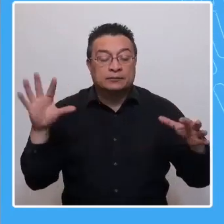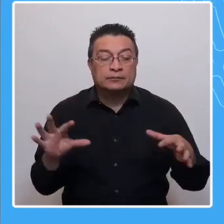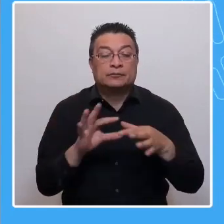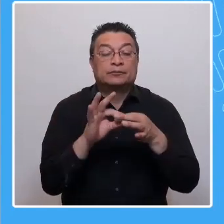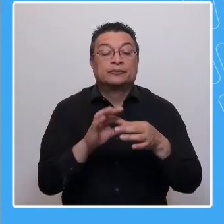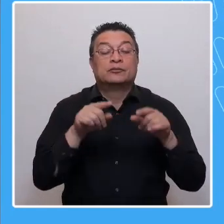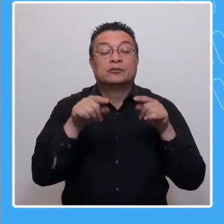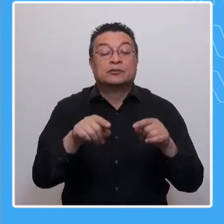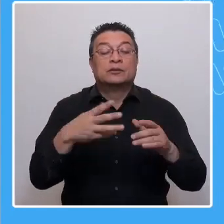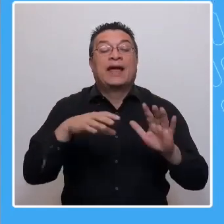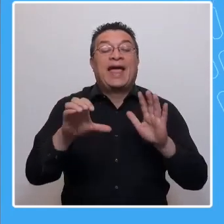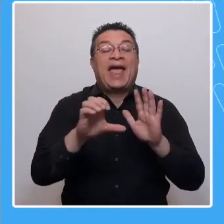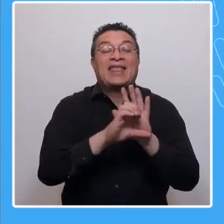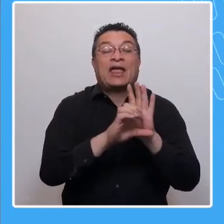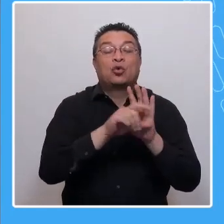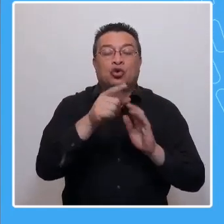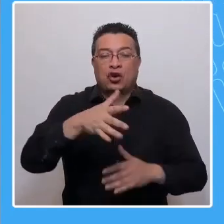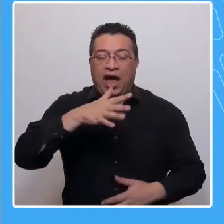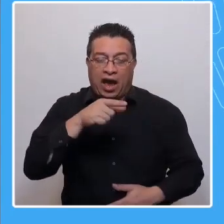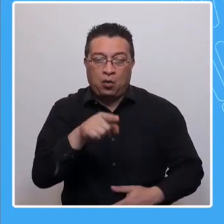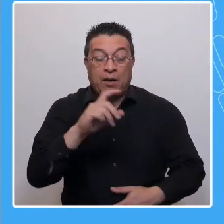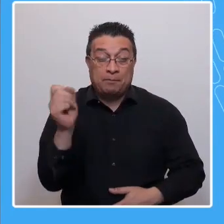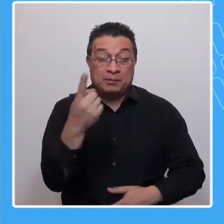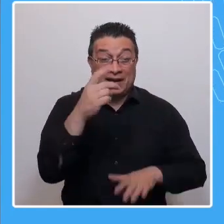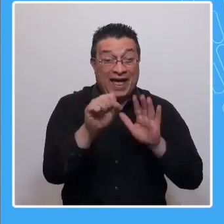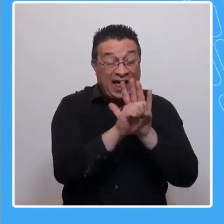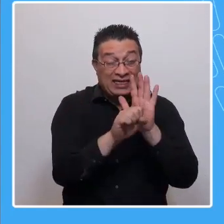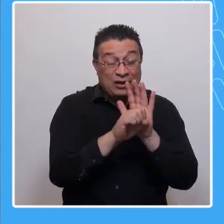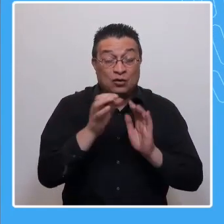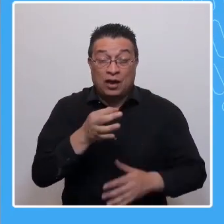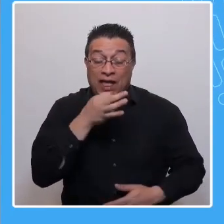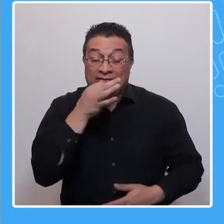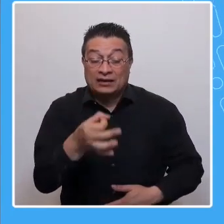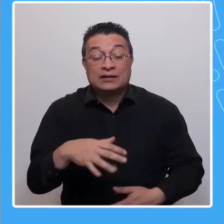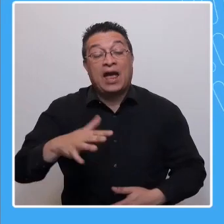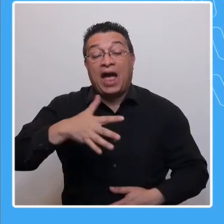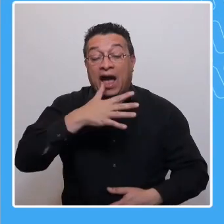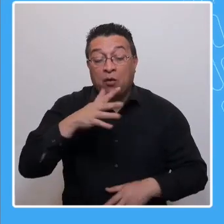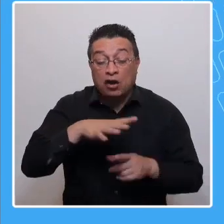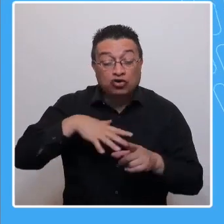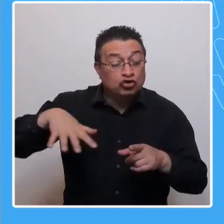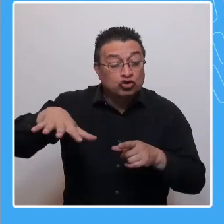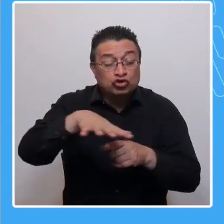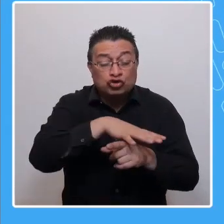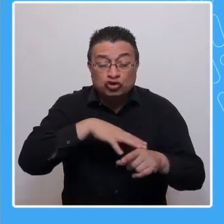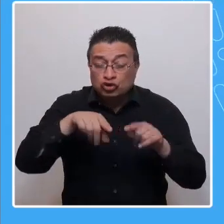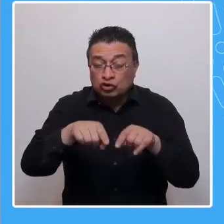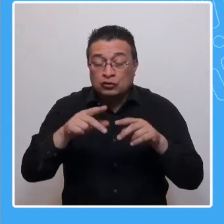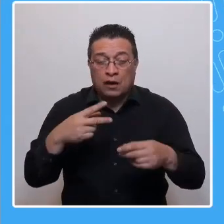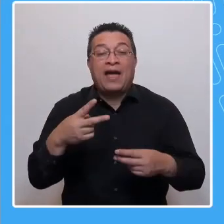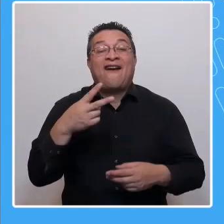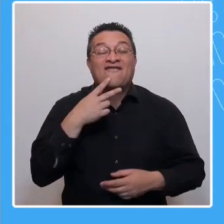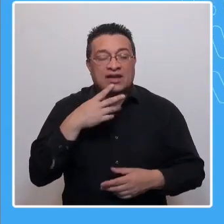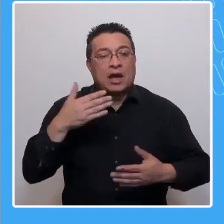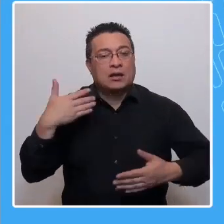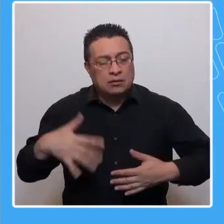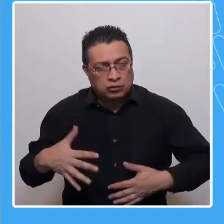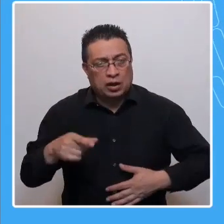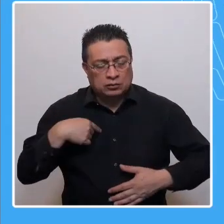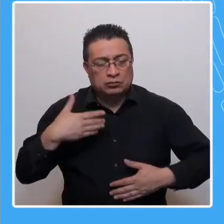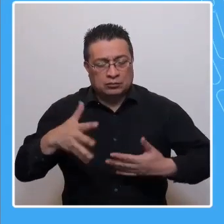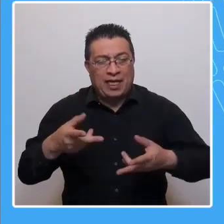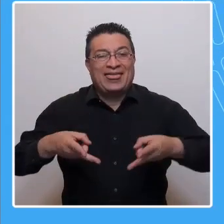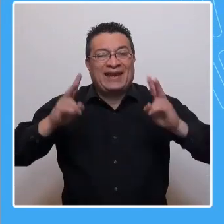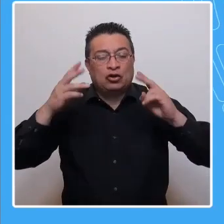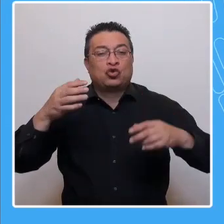Constitucional de las Aguas. El primer artículo lo que dice es que las aguas en todos sus estados son esenciales para la vida y el ejercicio tanto de los derechos humanos